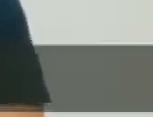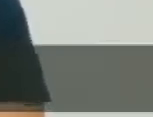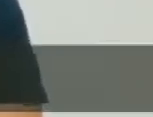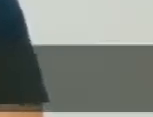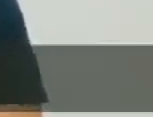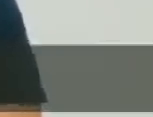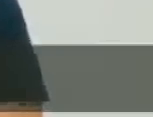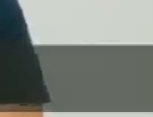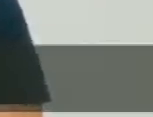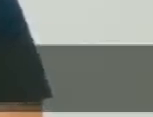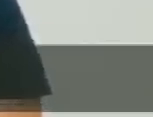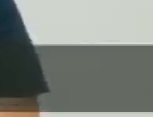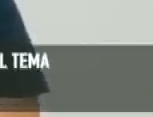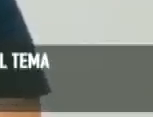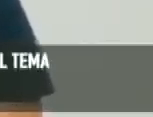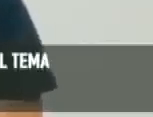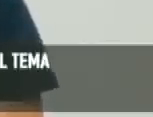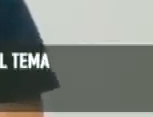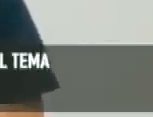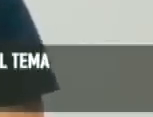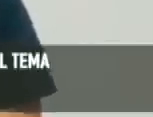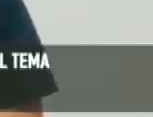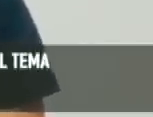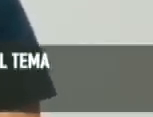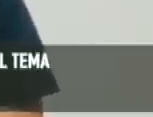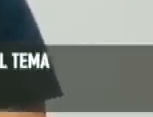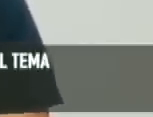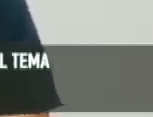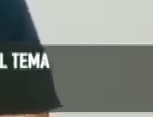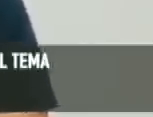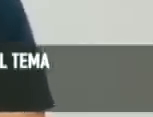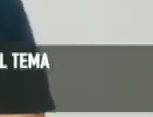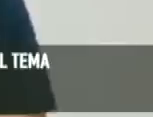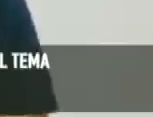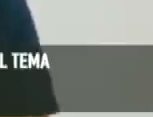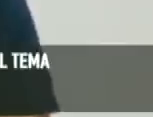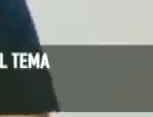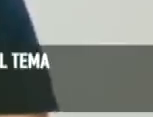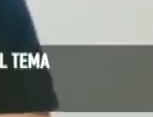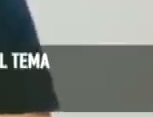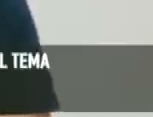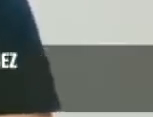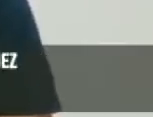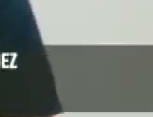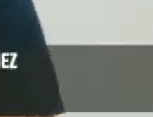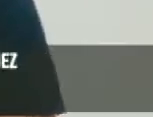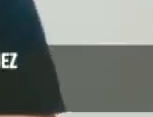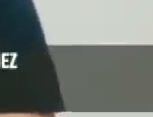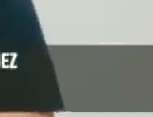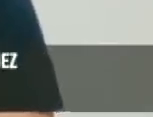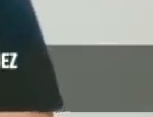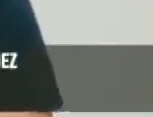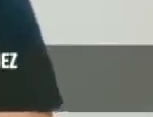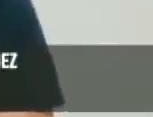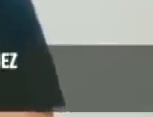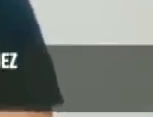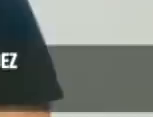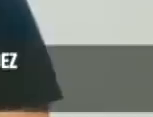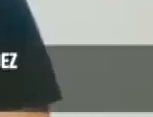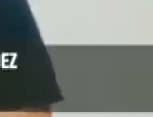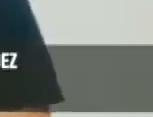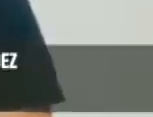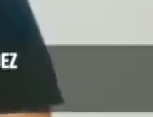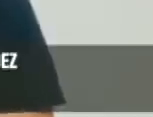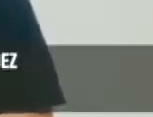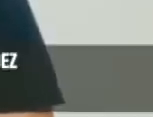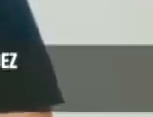20 minutos tengo yo voy a la siguiente declaración es referente antes a mi nombre